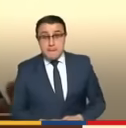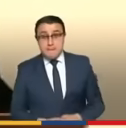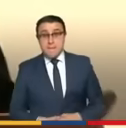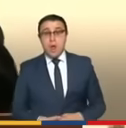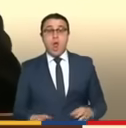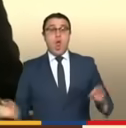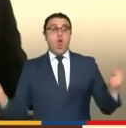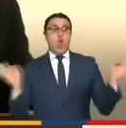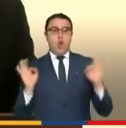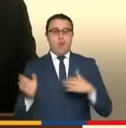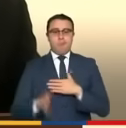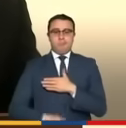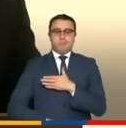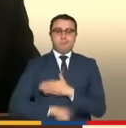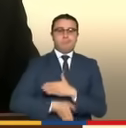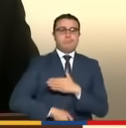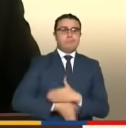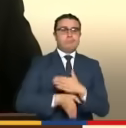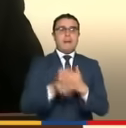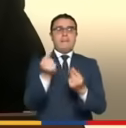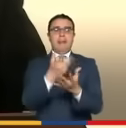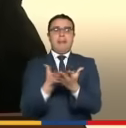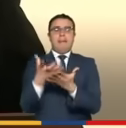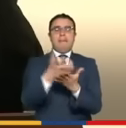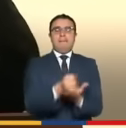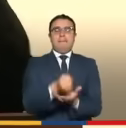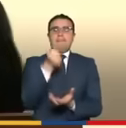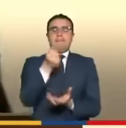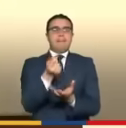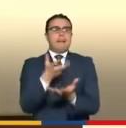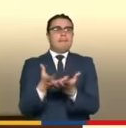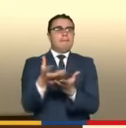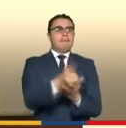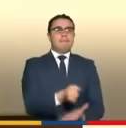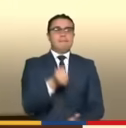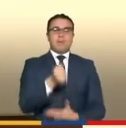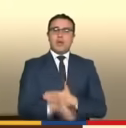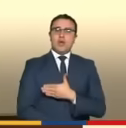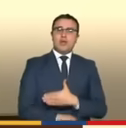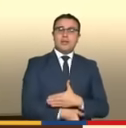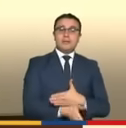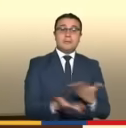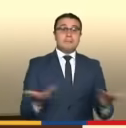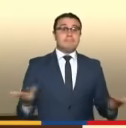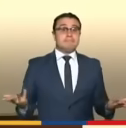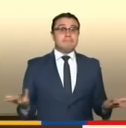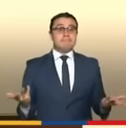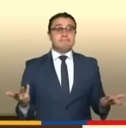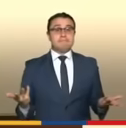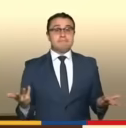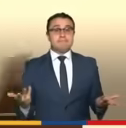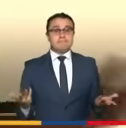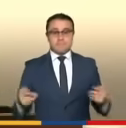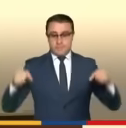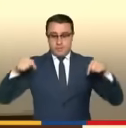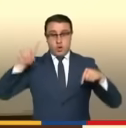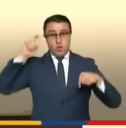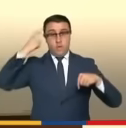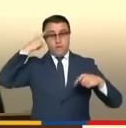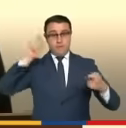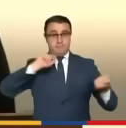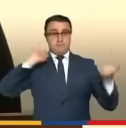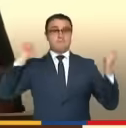o seguirá siendo rentística, es decir, viviendo de rentas? Pues la invitación que le ha hecho este gobierno del cambio a